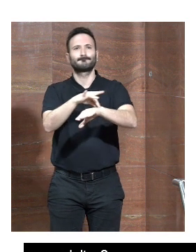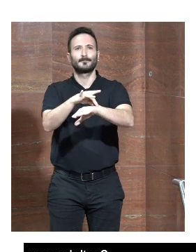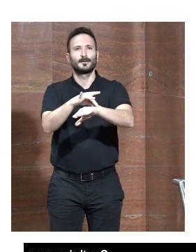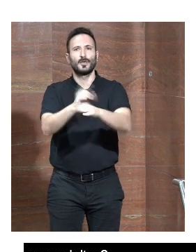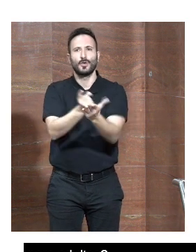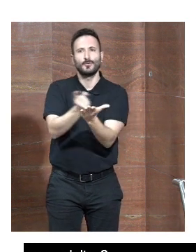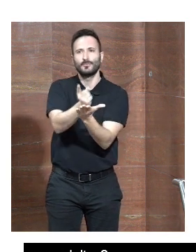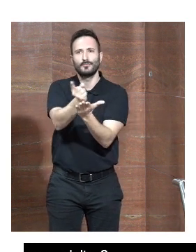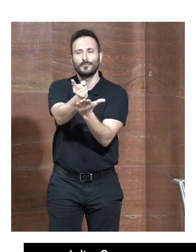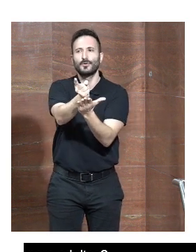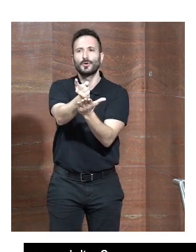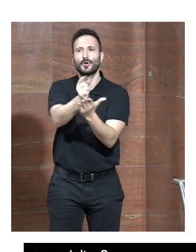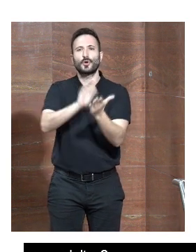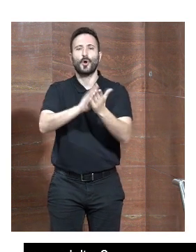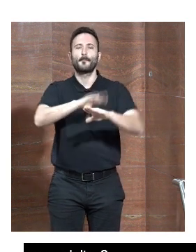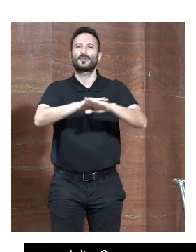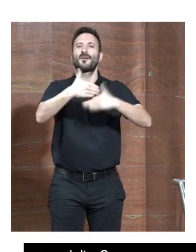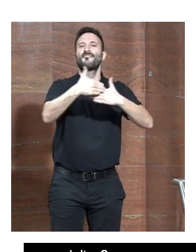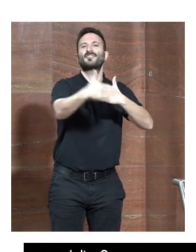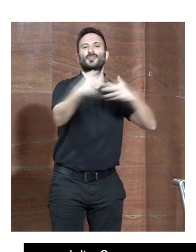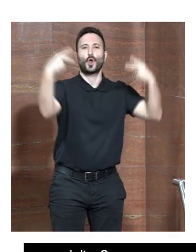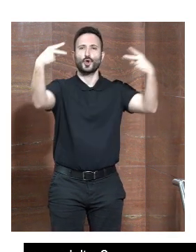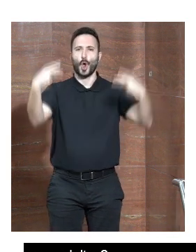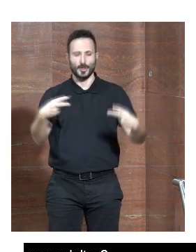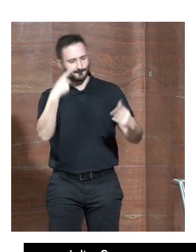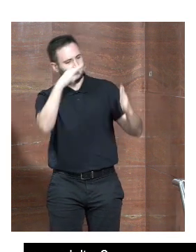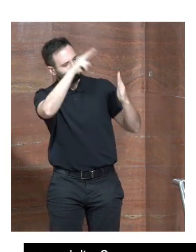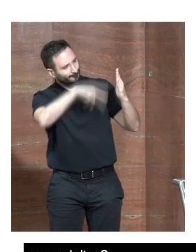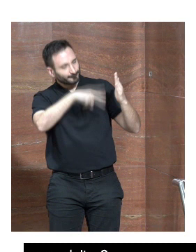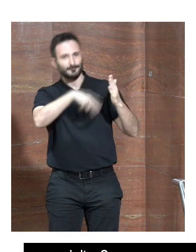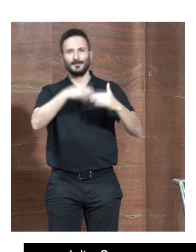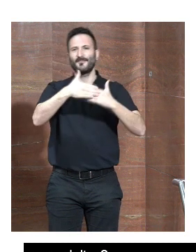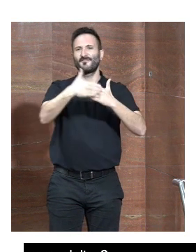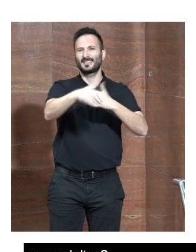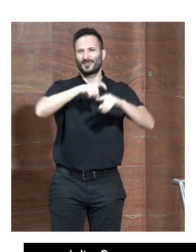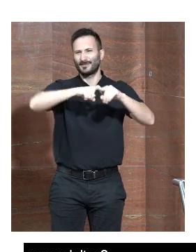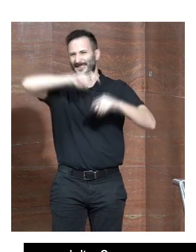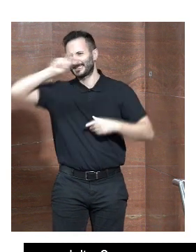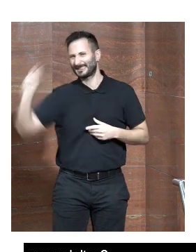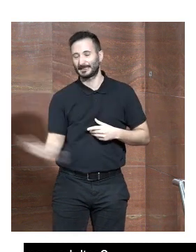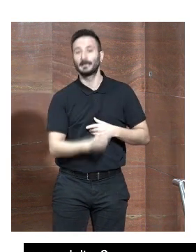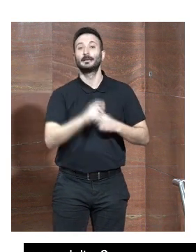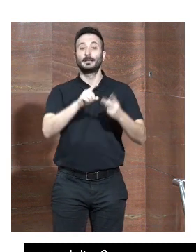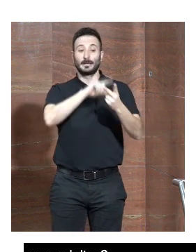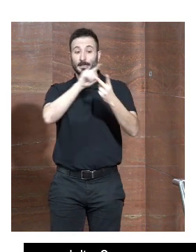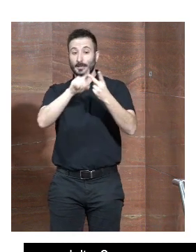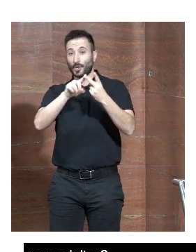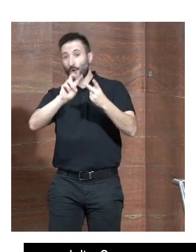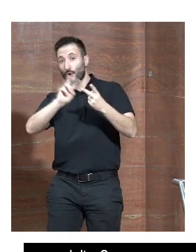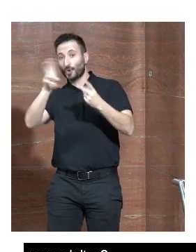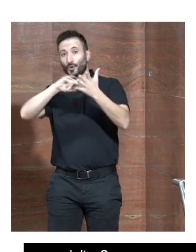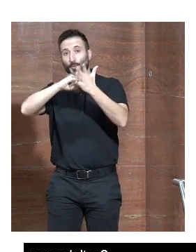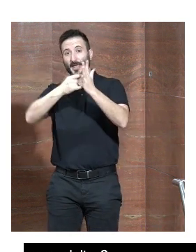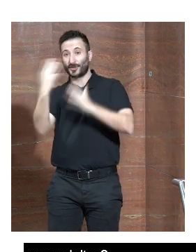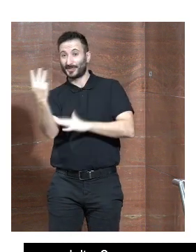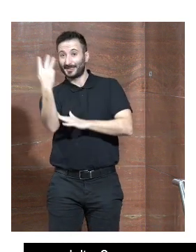orientarse geográficamente por un fichero de código donde se definen muchas clases, definiciones, declaraciones. Y hay otros 3